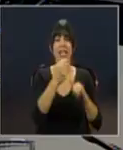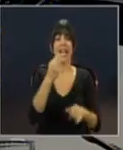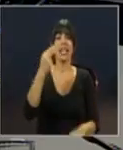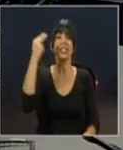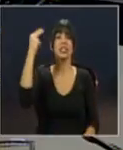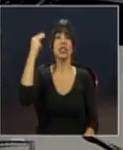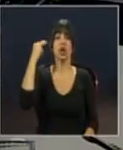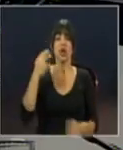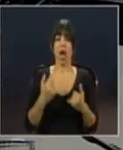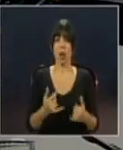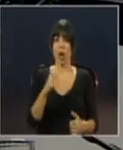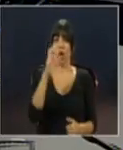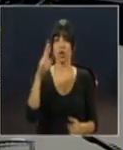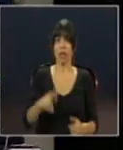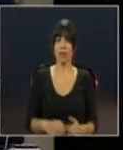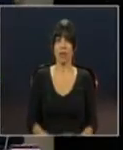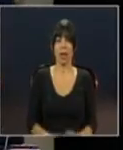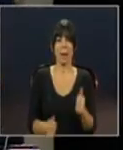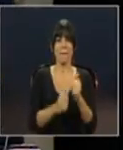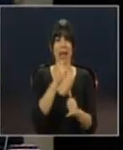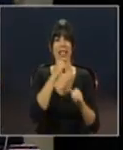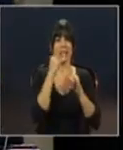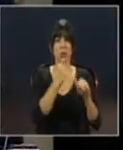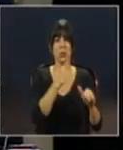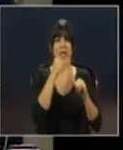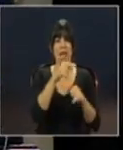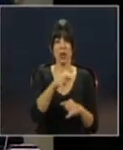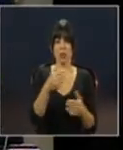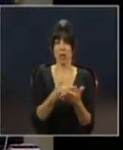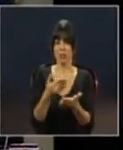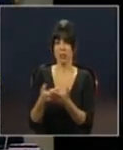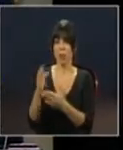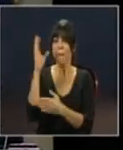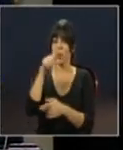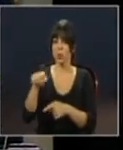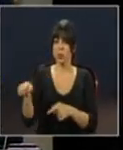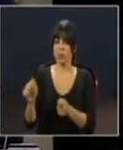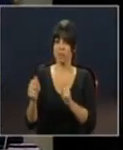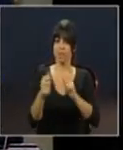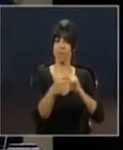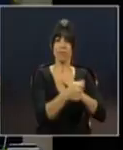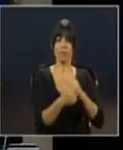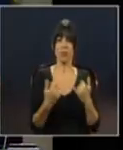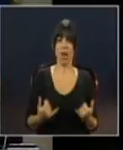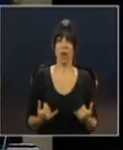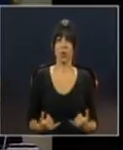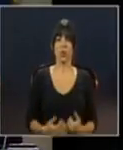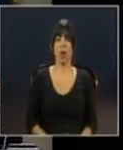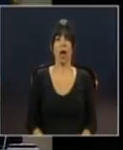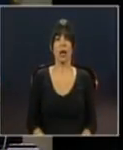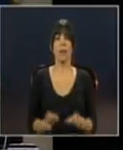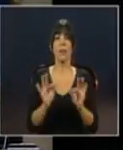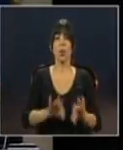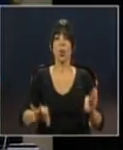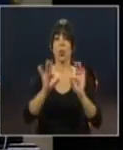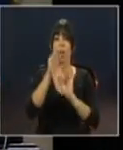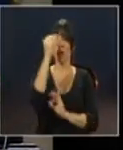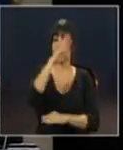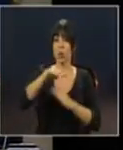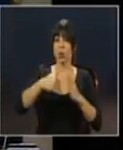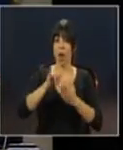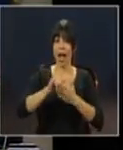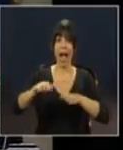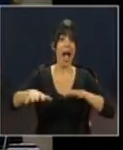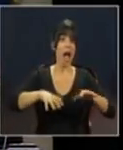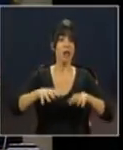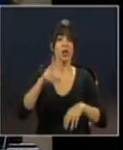historia contemporánea de Costa Rica, con el fin de adaptarlas a los nuevos tiempos. Es importante señalar que estas acciones